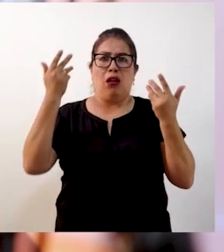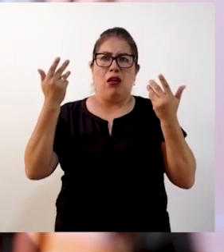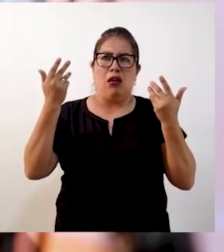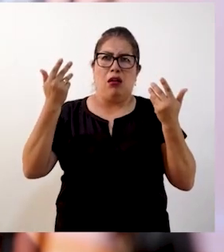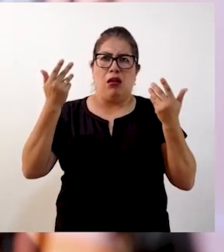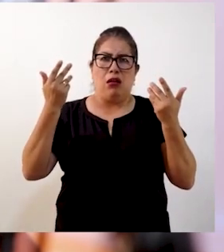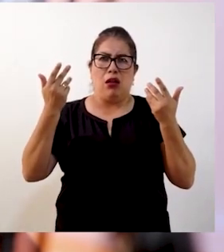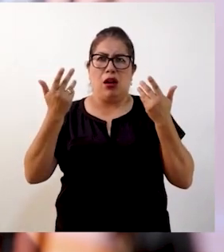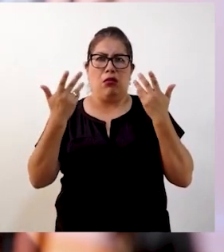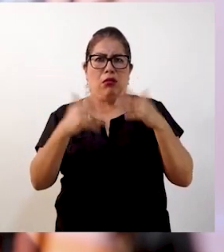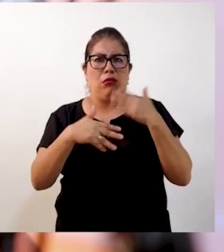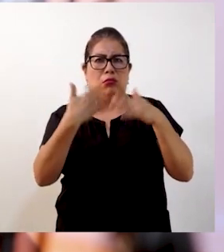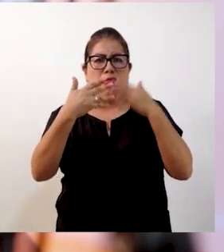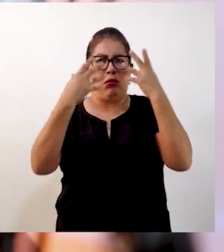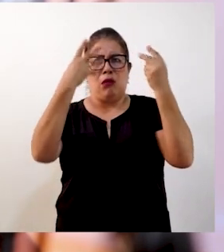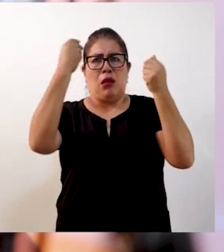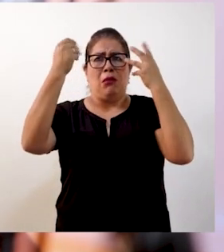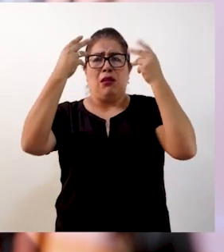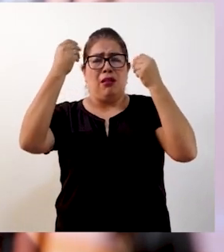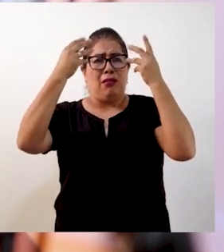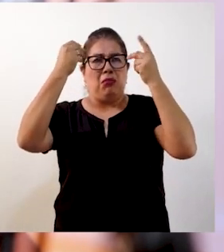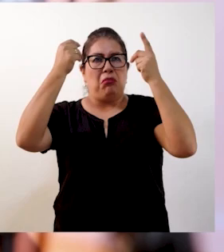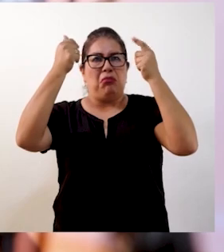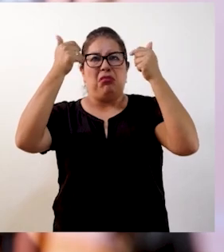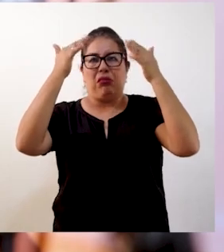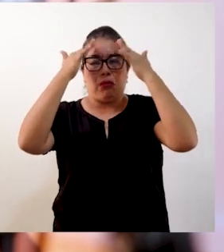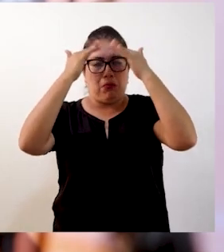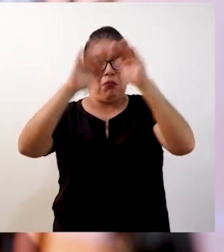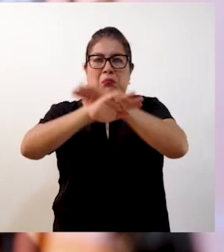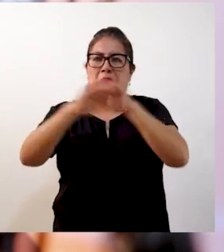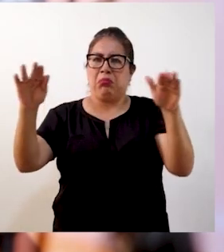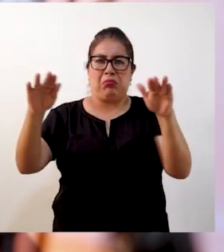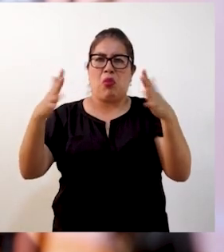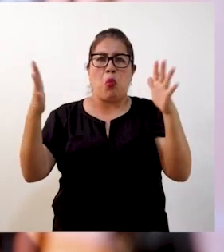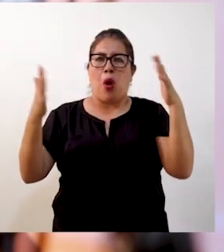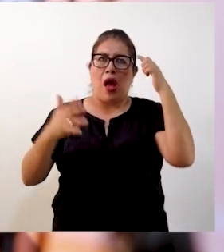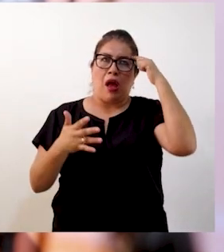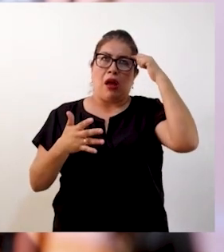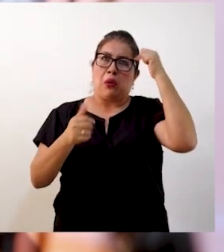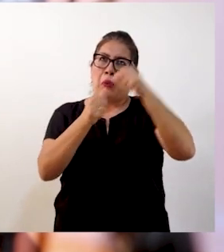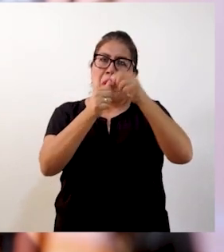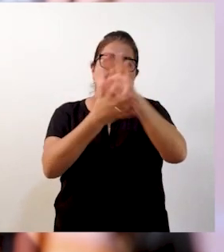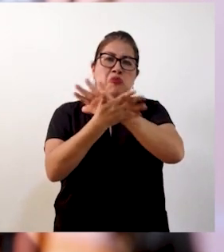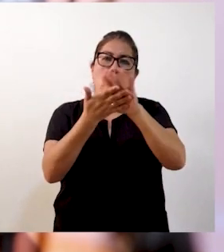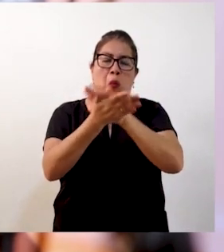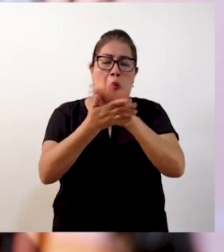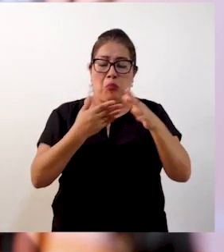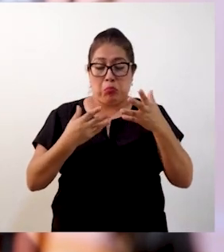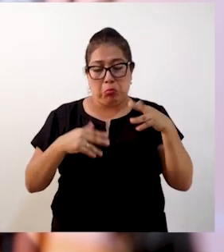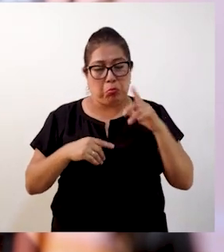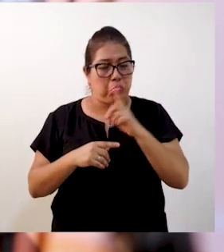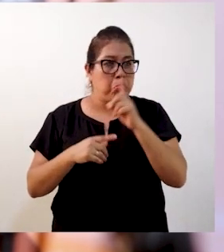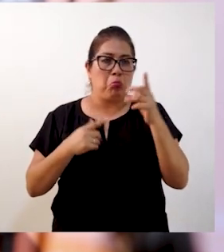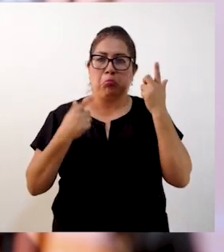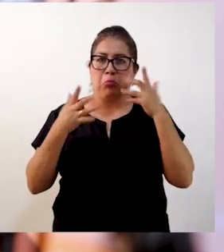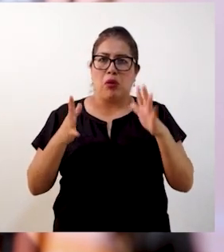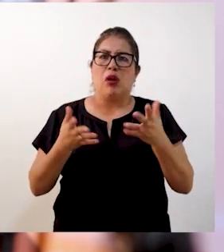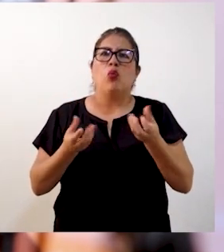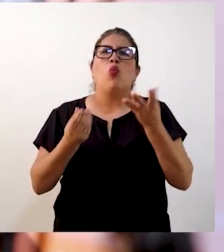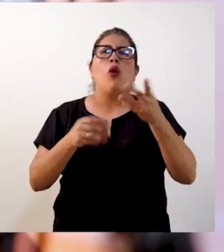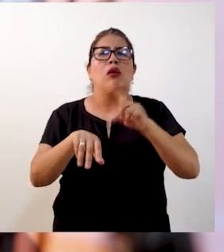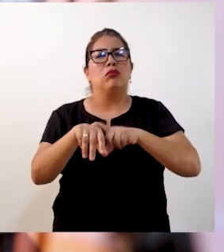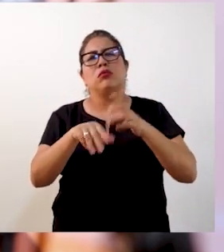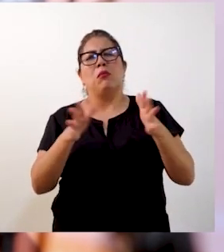hasta perder totalmente la memoria y muere la persona? Mayormente han tomado un tiempo,